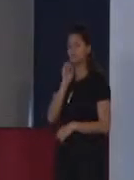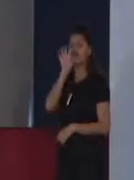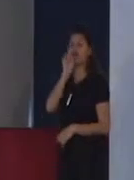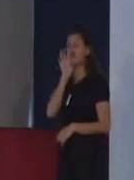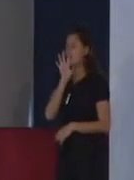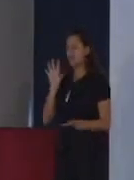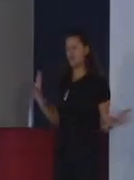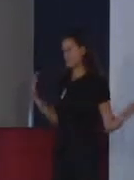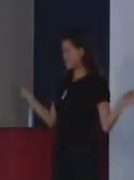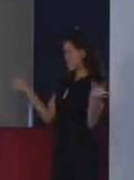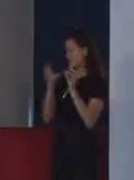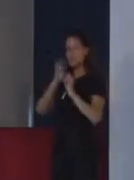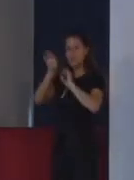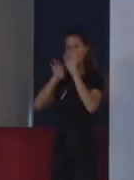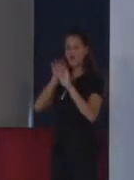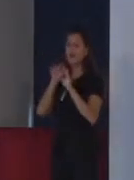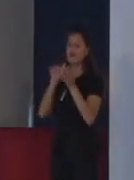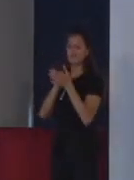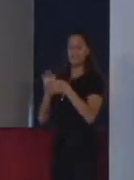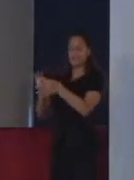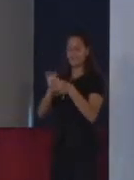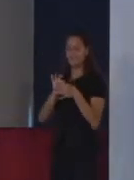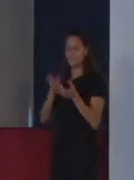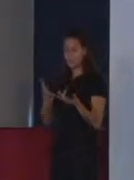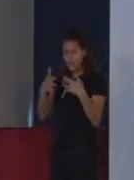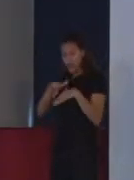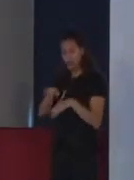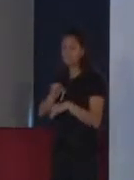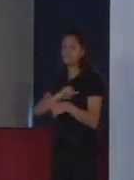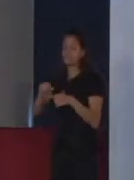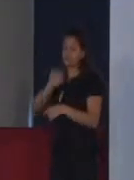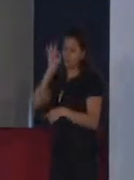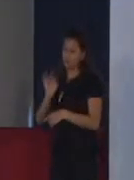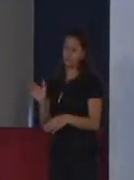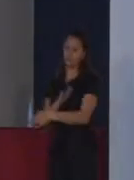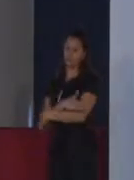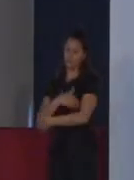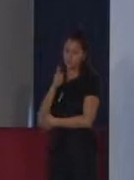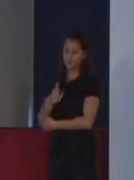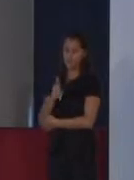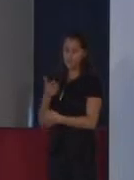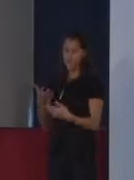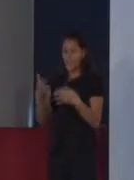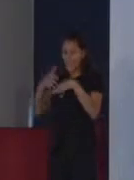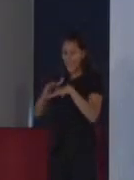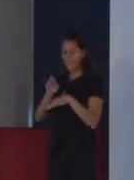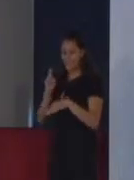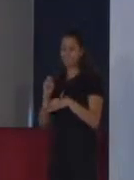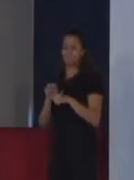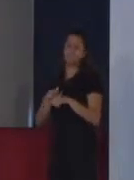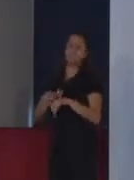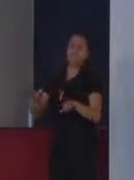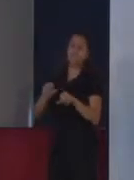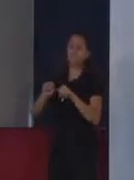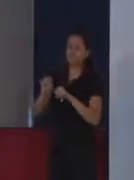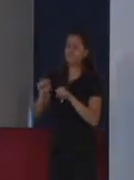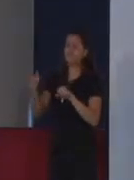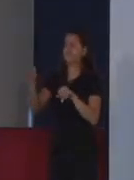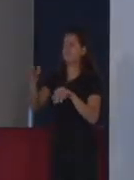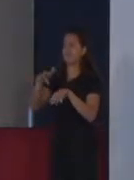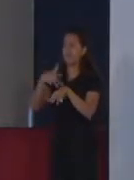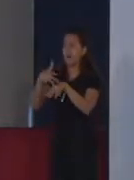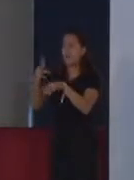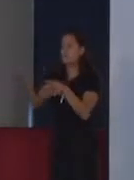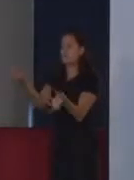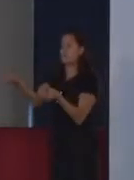todos, realmente se haga. La red es un ejercicio muy juicioso, la red ha movilizado muchos accionarios en el país